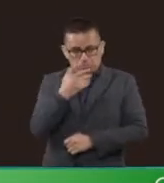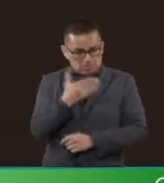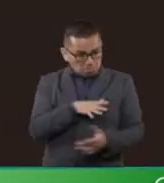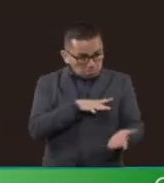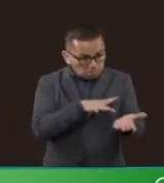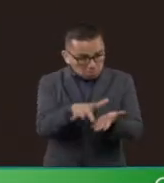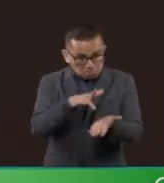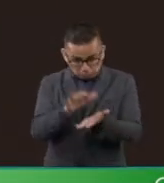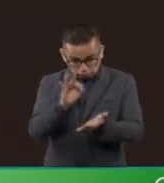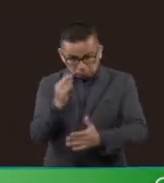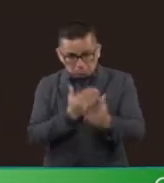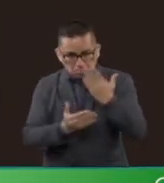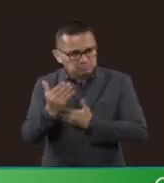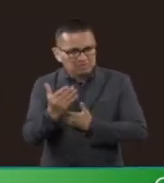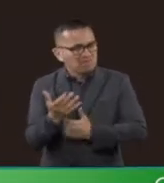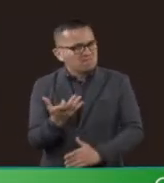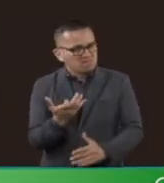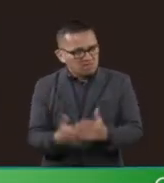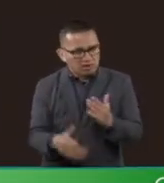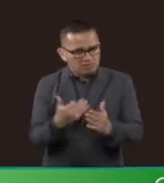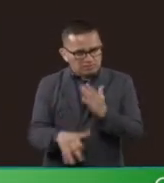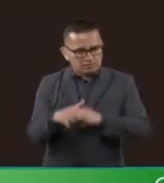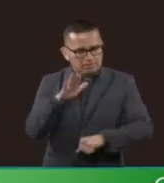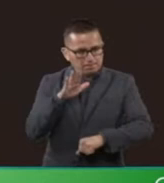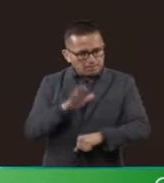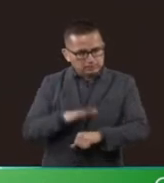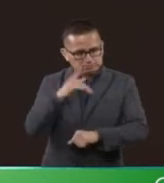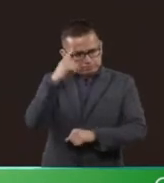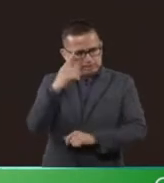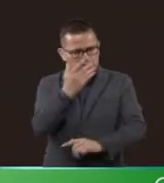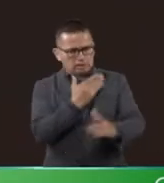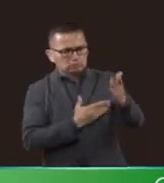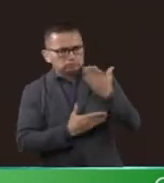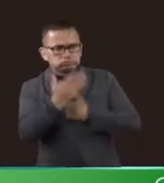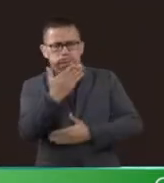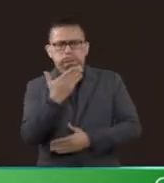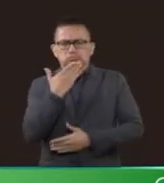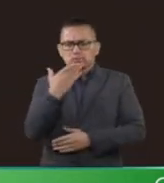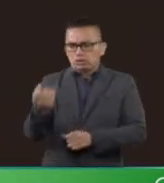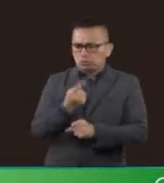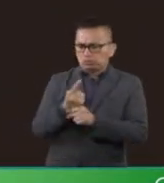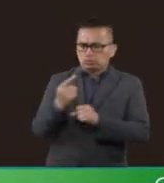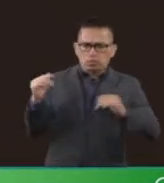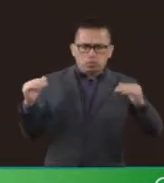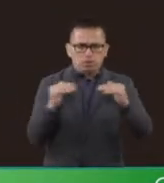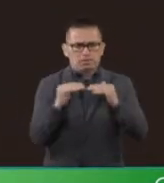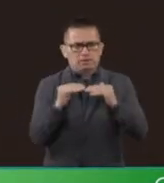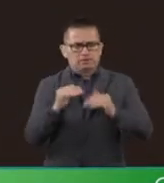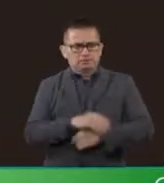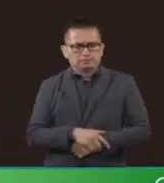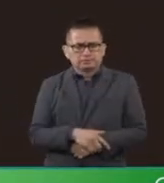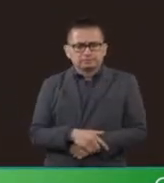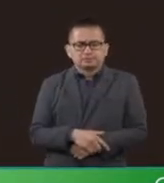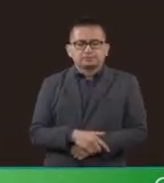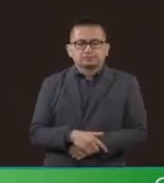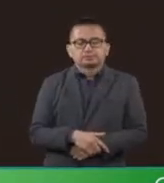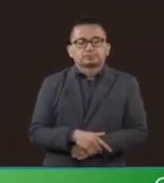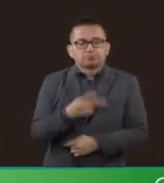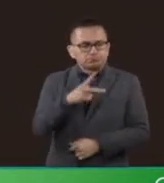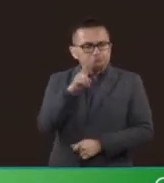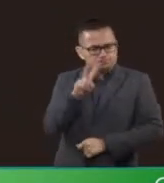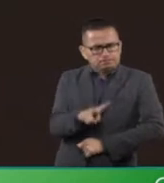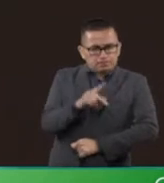desarrollarse de manera plena y sobre todo con igualdad de oportunidades. Aunque sin duda se ha avanzado en el tiempo